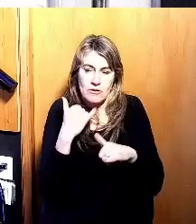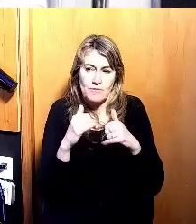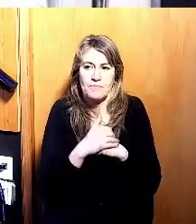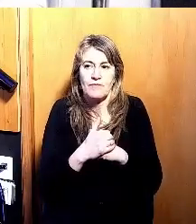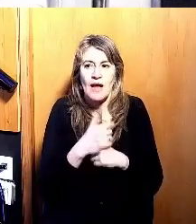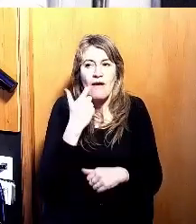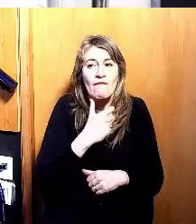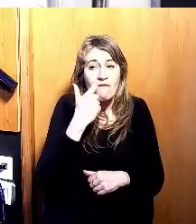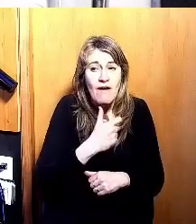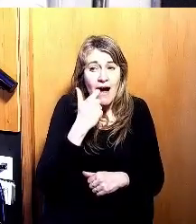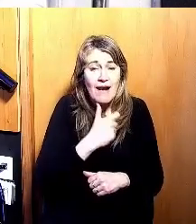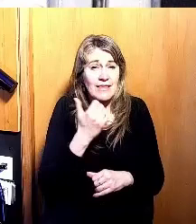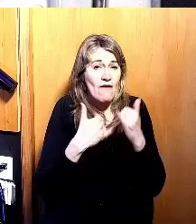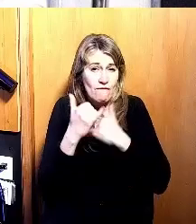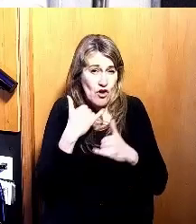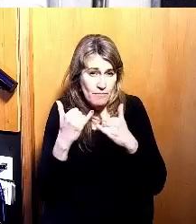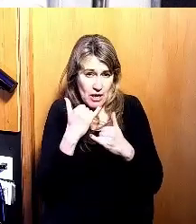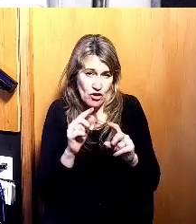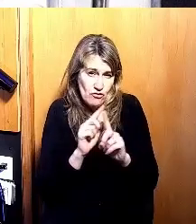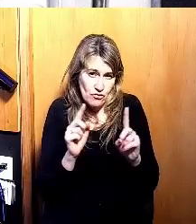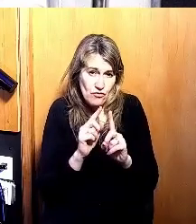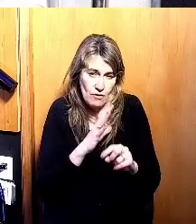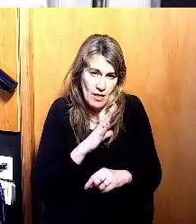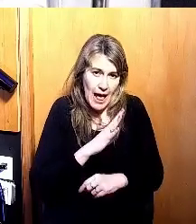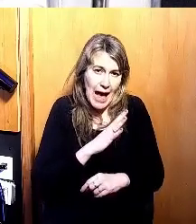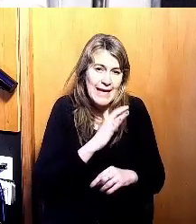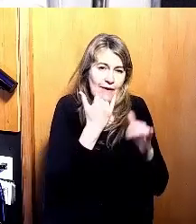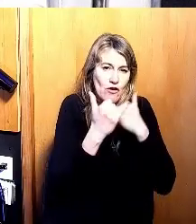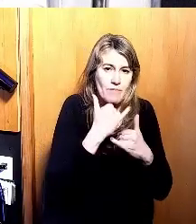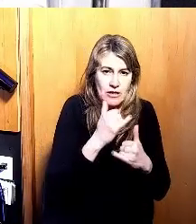de información, porque la información está, pero sí